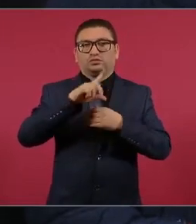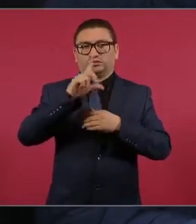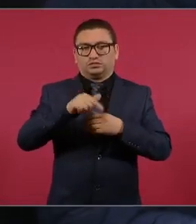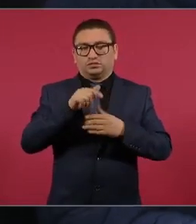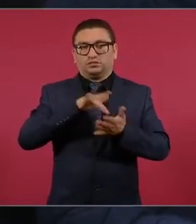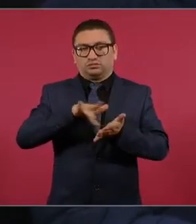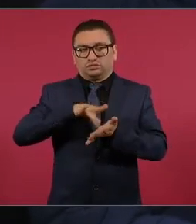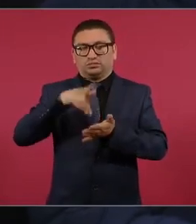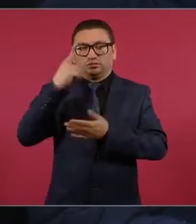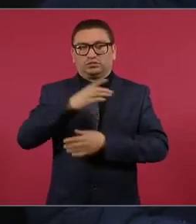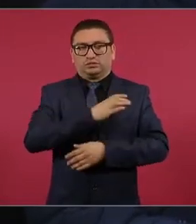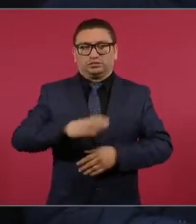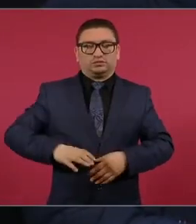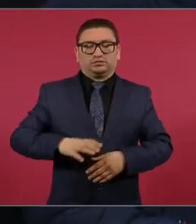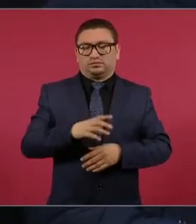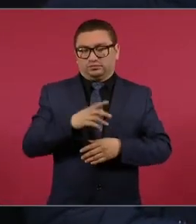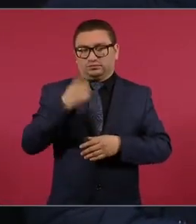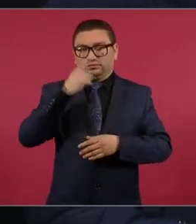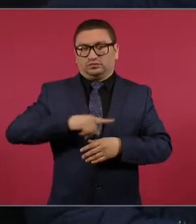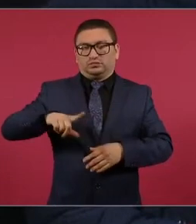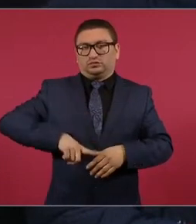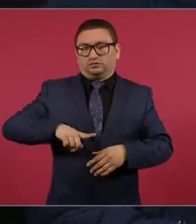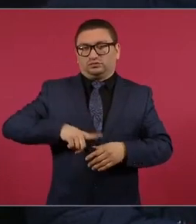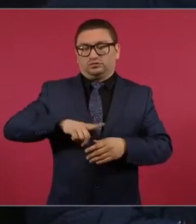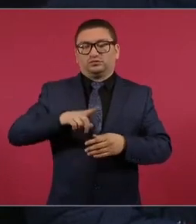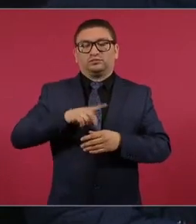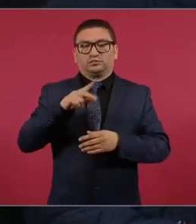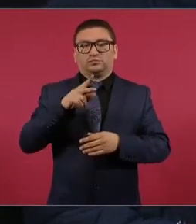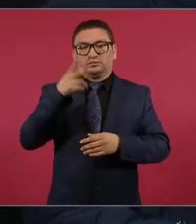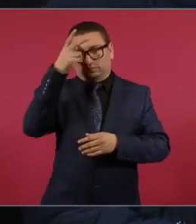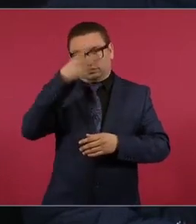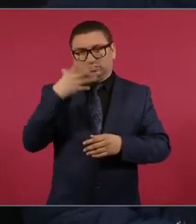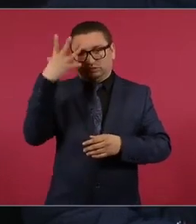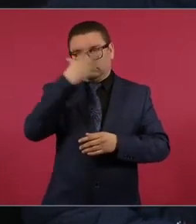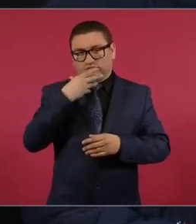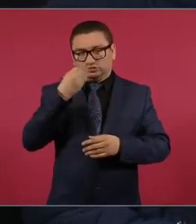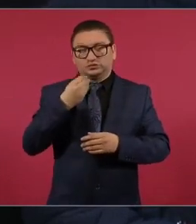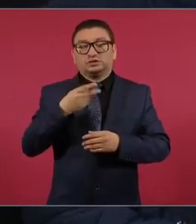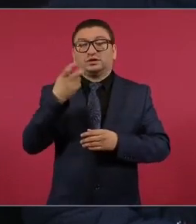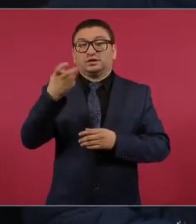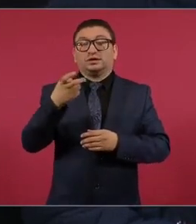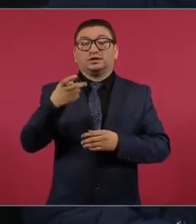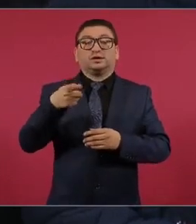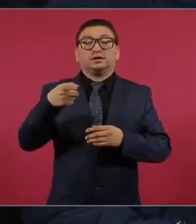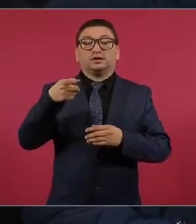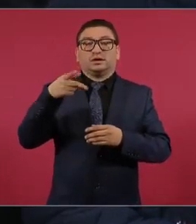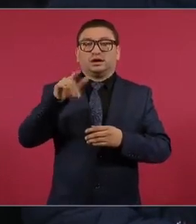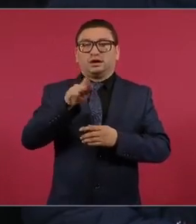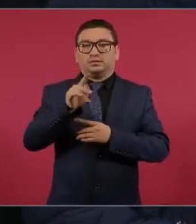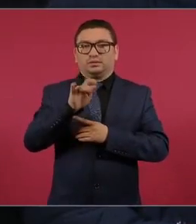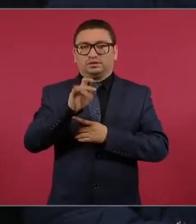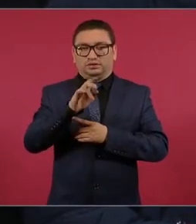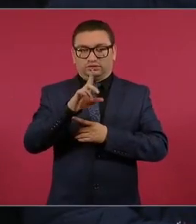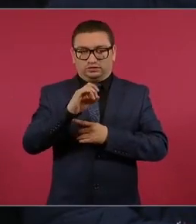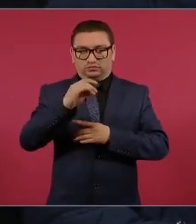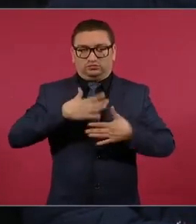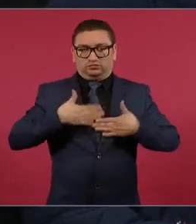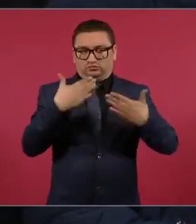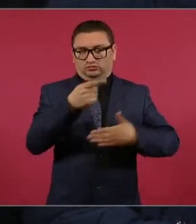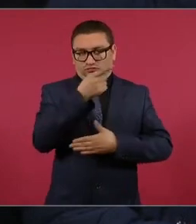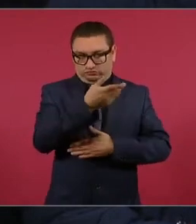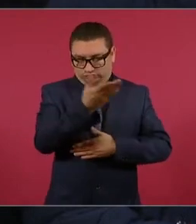precampaña al gobierno de Villahermosa el señor Abelardo nos ha dicho que confía en usted así como también en la